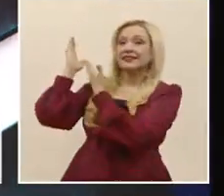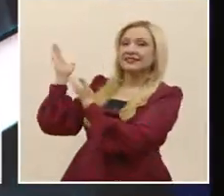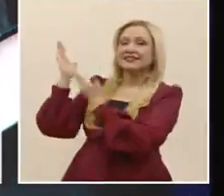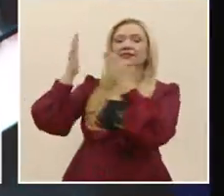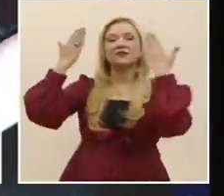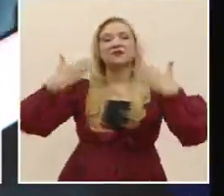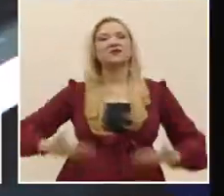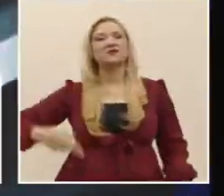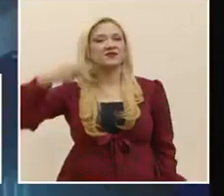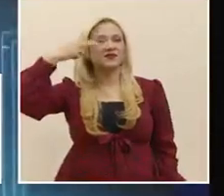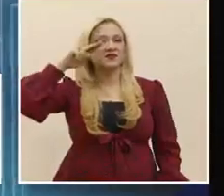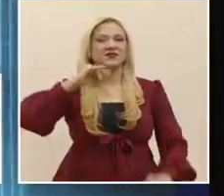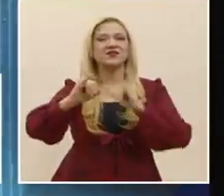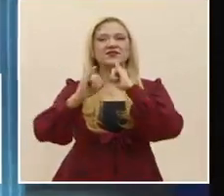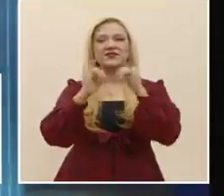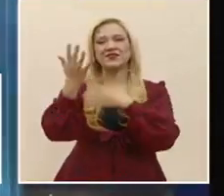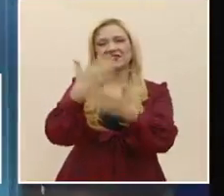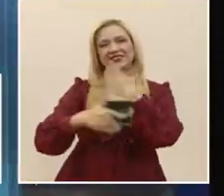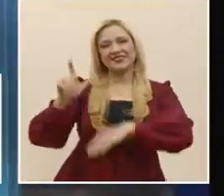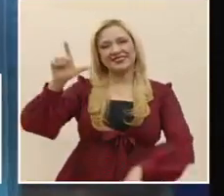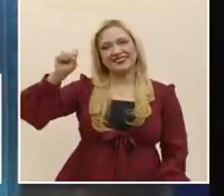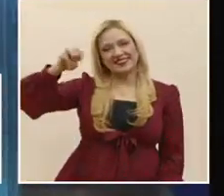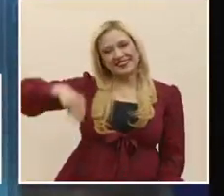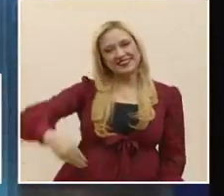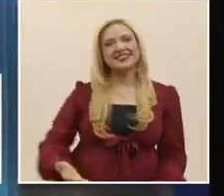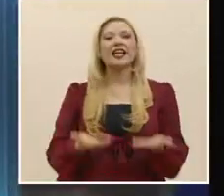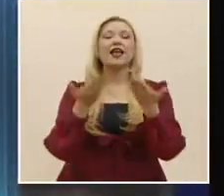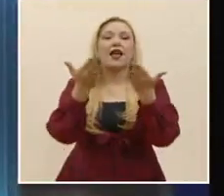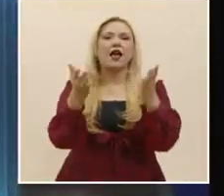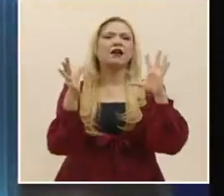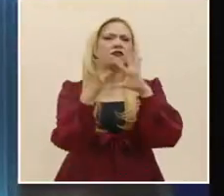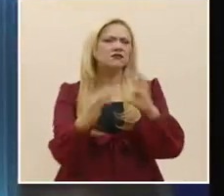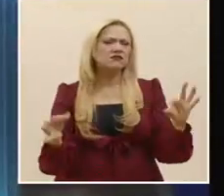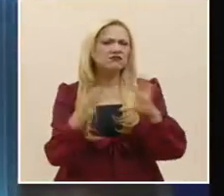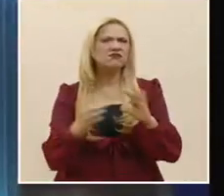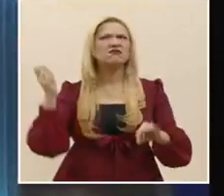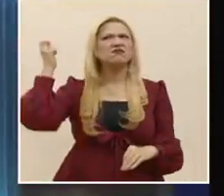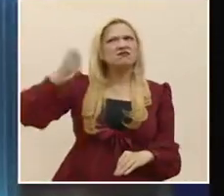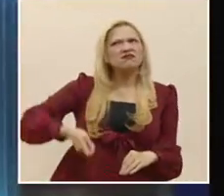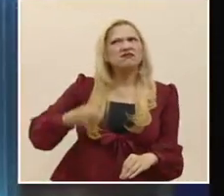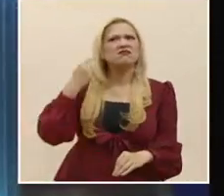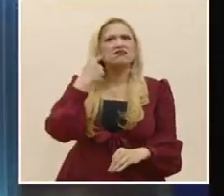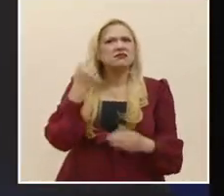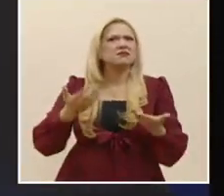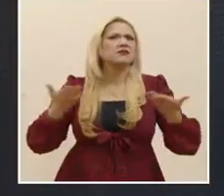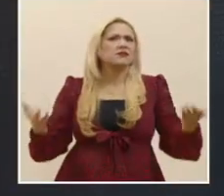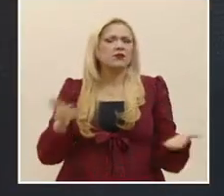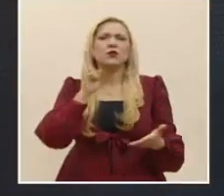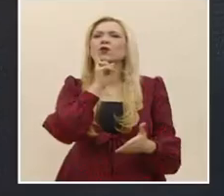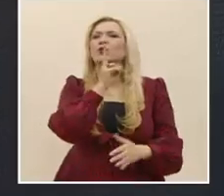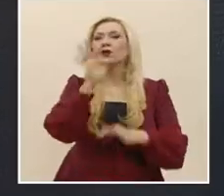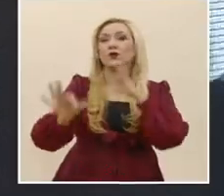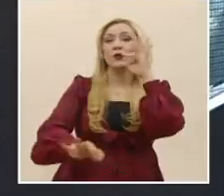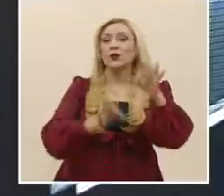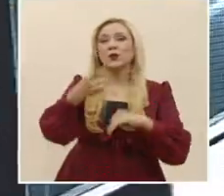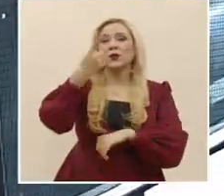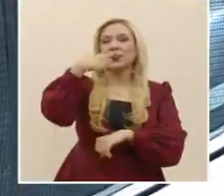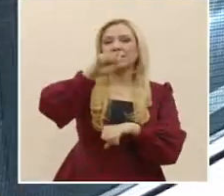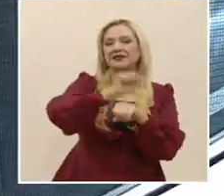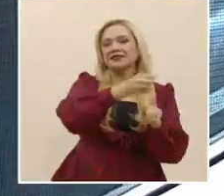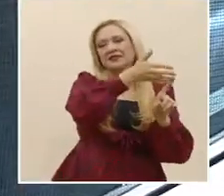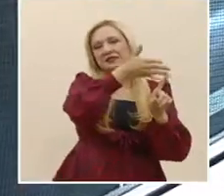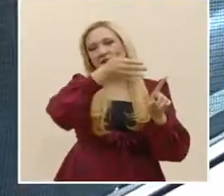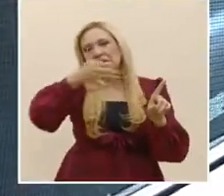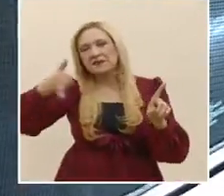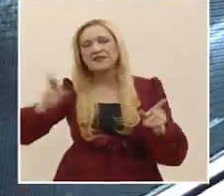Nidia Díaz en la interpretación de lengua de señas mexicana. Los invitamos a quedarse con nosotros. Esto es Semanario